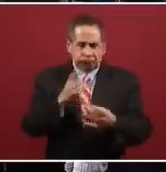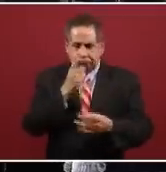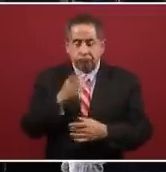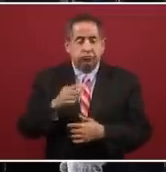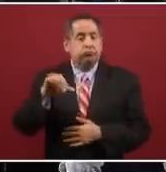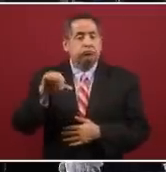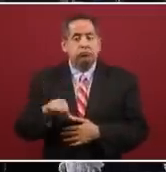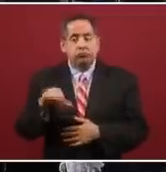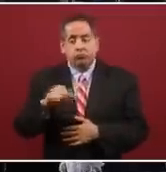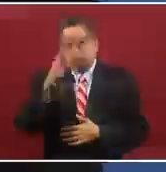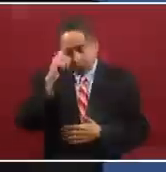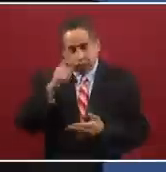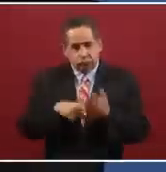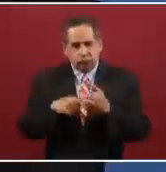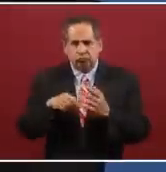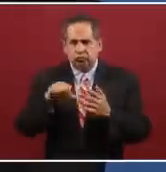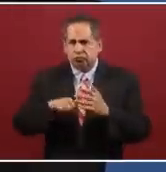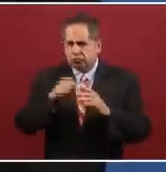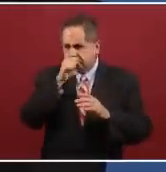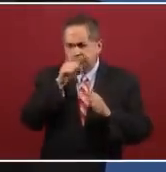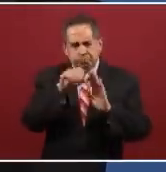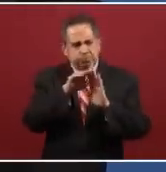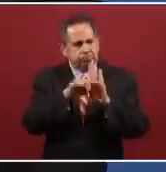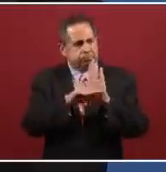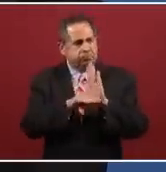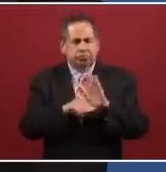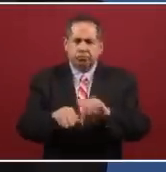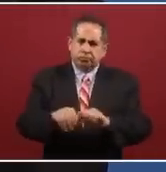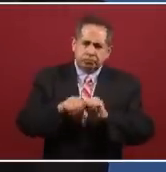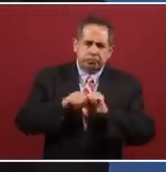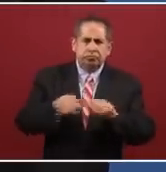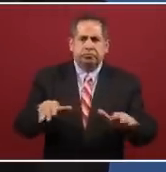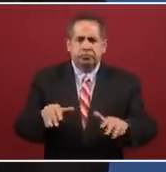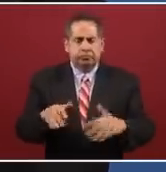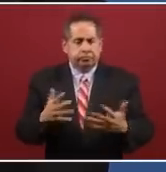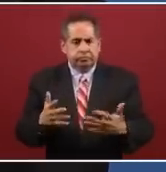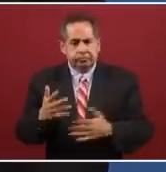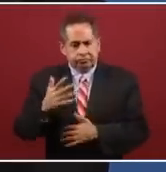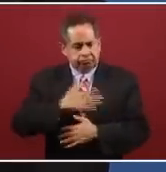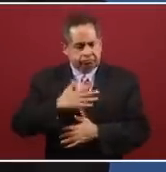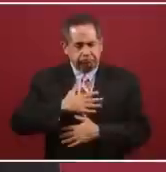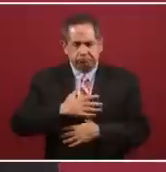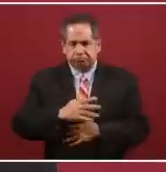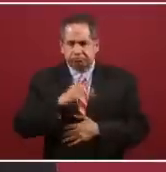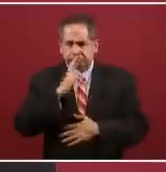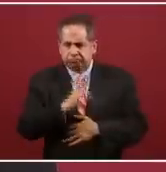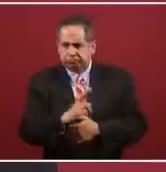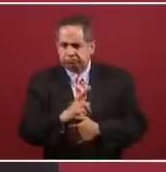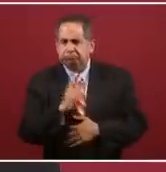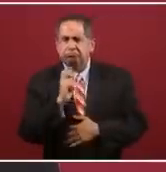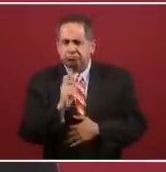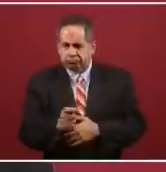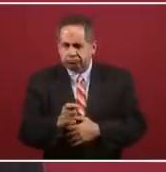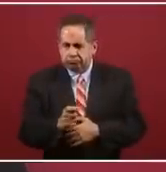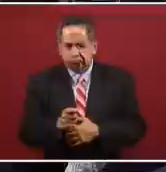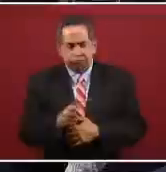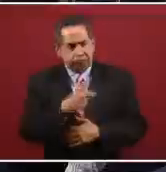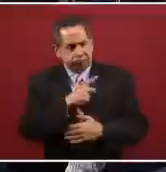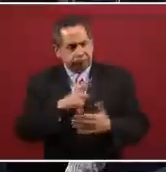hoy creo que viene un manifiesto sobre esto. Entonces, mi respuesta es que se